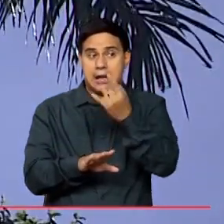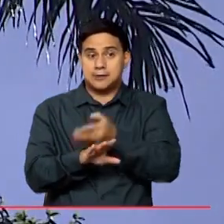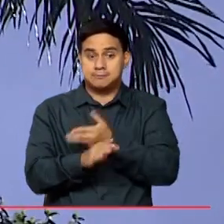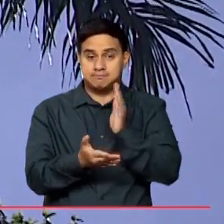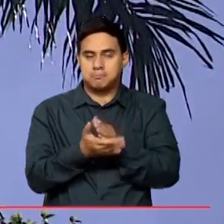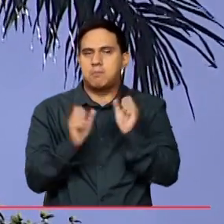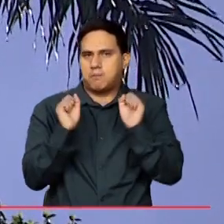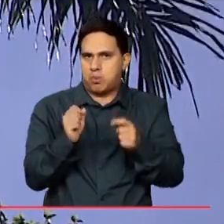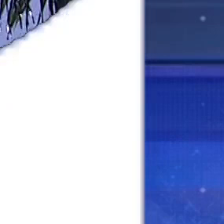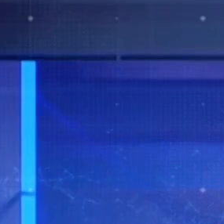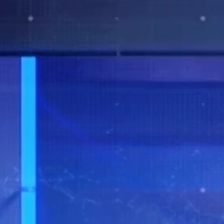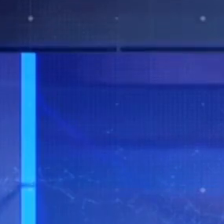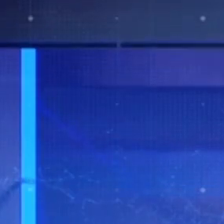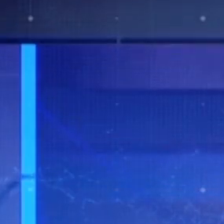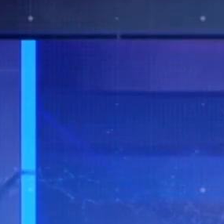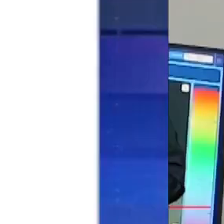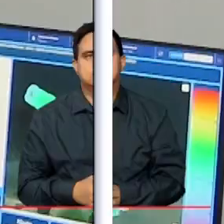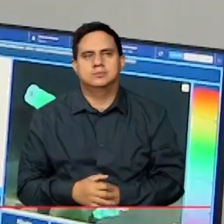adecuadas.